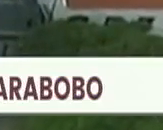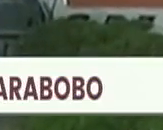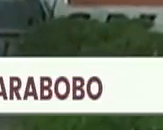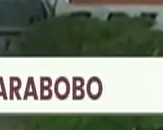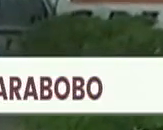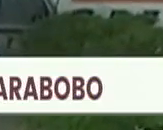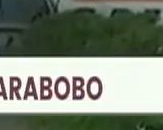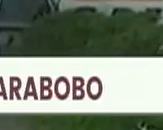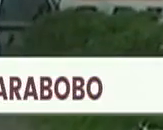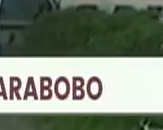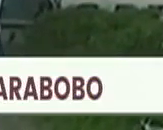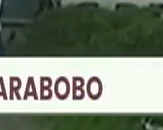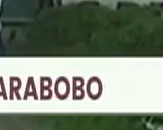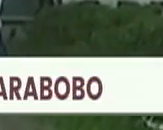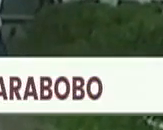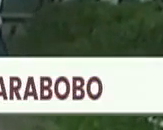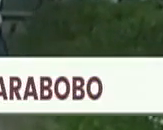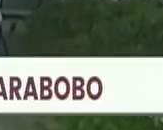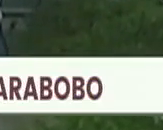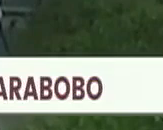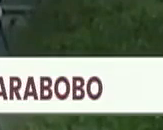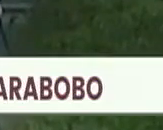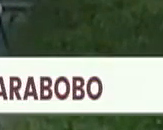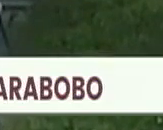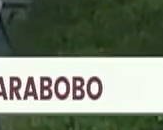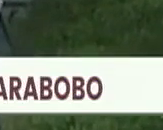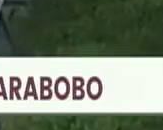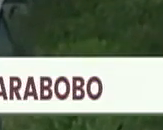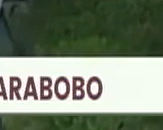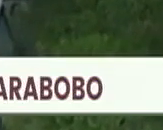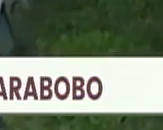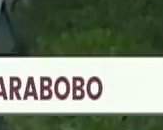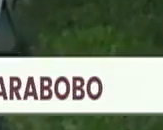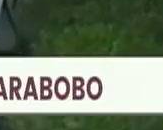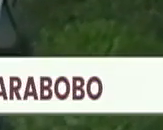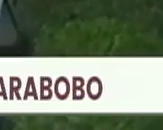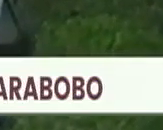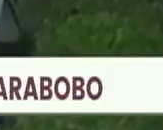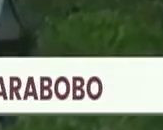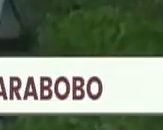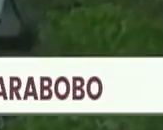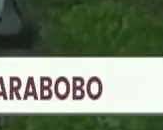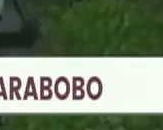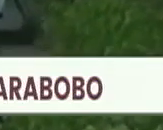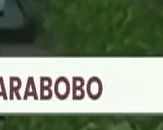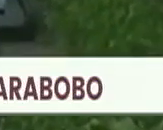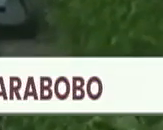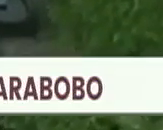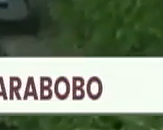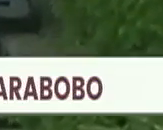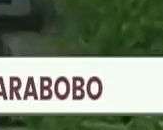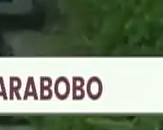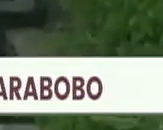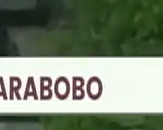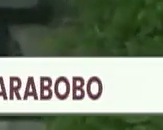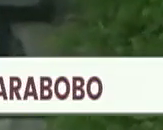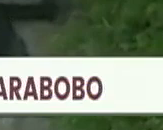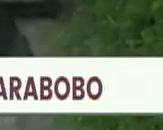la población venezolana a la unión nacional en defensa de la democracia y del orden político y